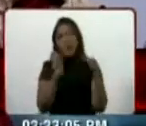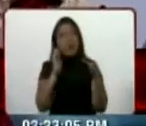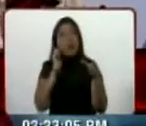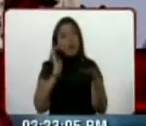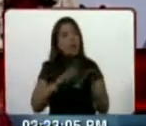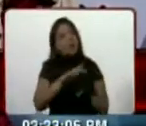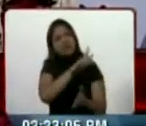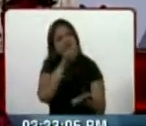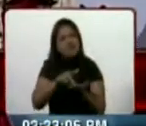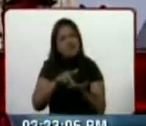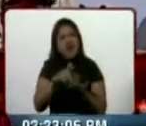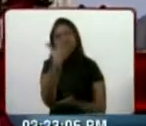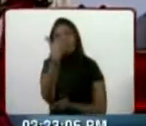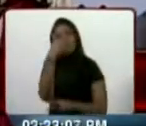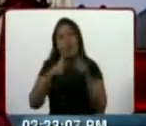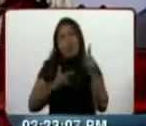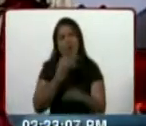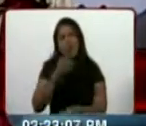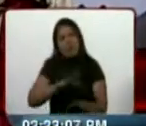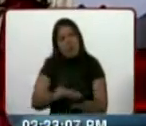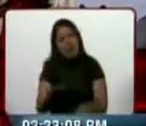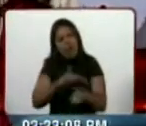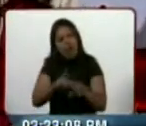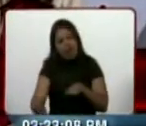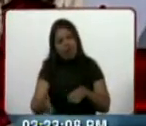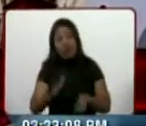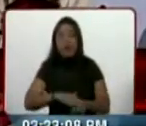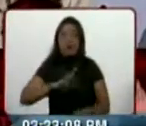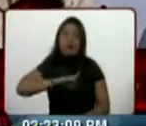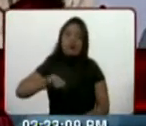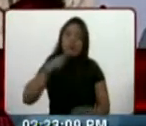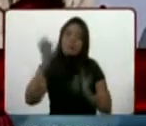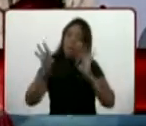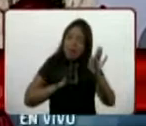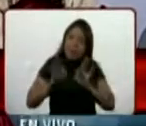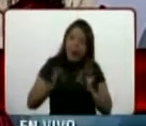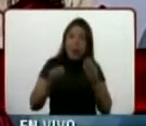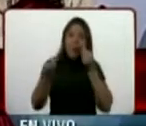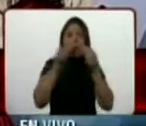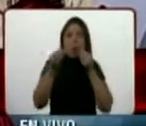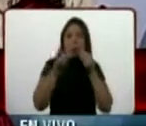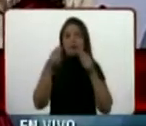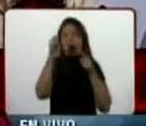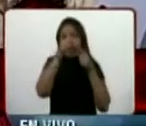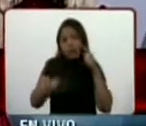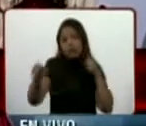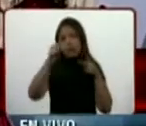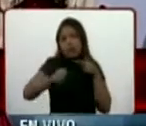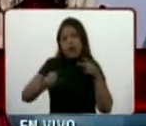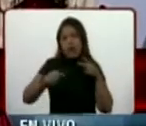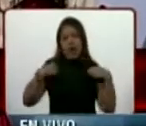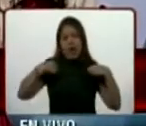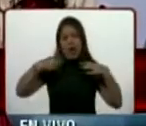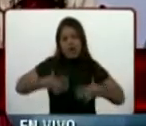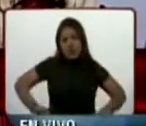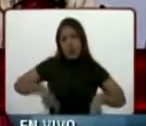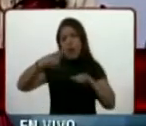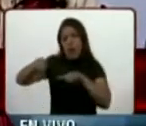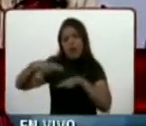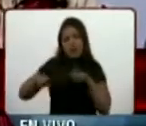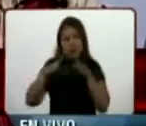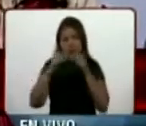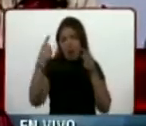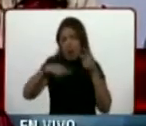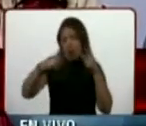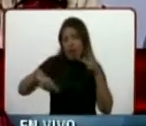vienen a votar a las 5:30 de la tarde? No, porque estábamos preparando la comida de la semana, la ropa de los muchachos, todo lo que...